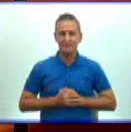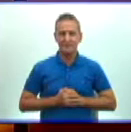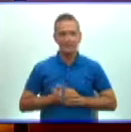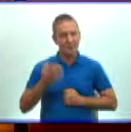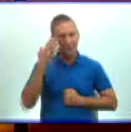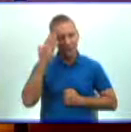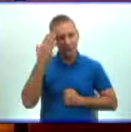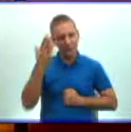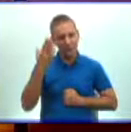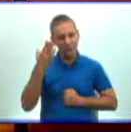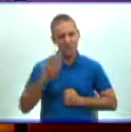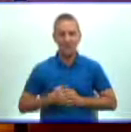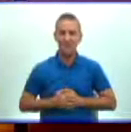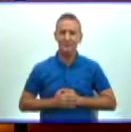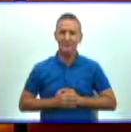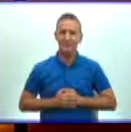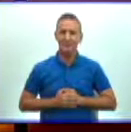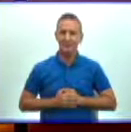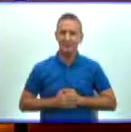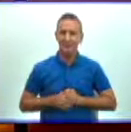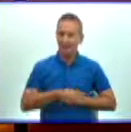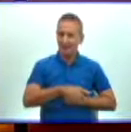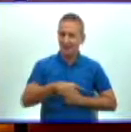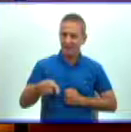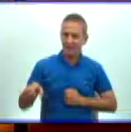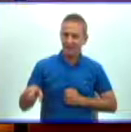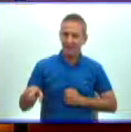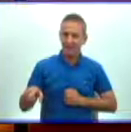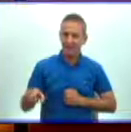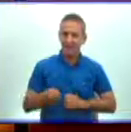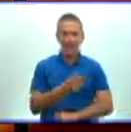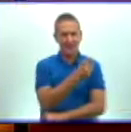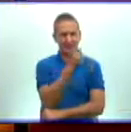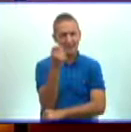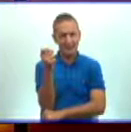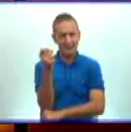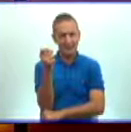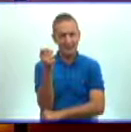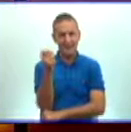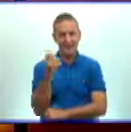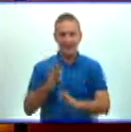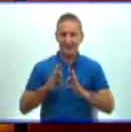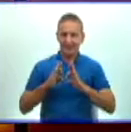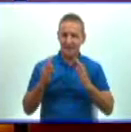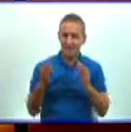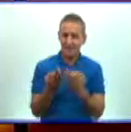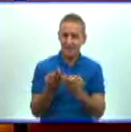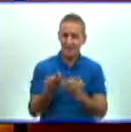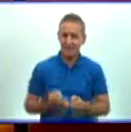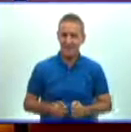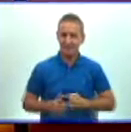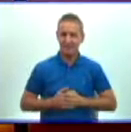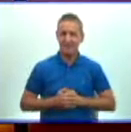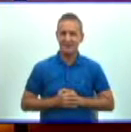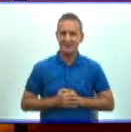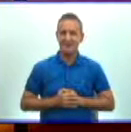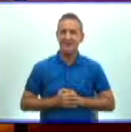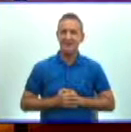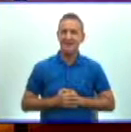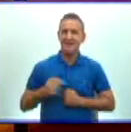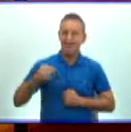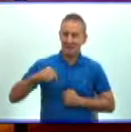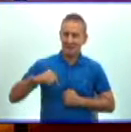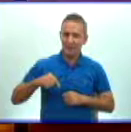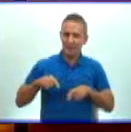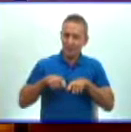Hola, un placer saludarles a ustedes, a sus profesores y a la familia que gustosamente nos acompaña